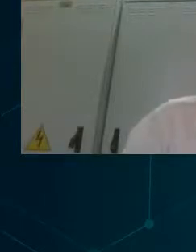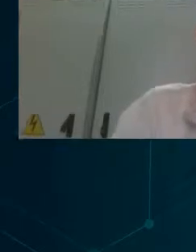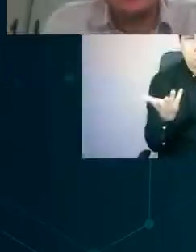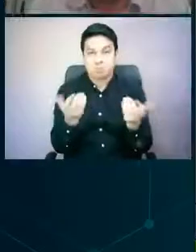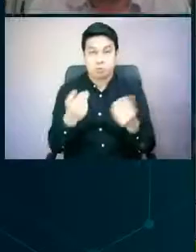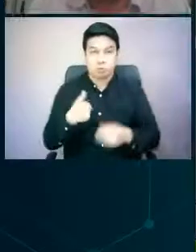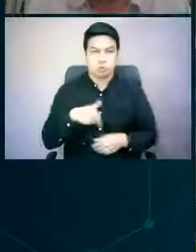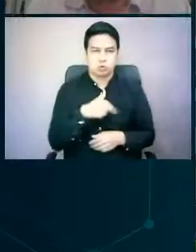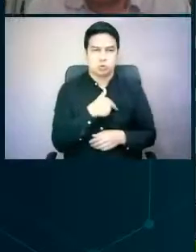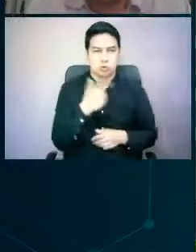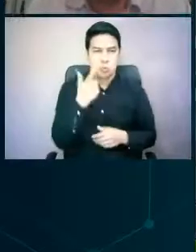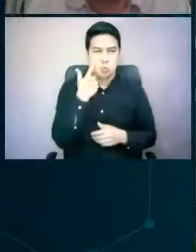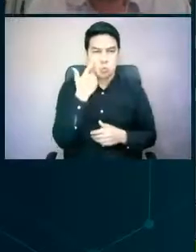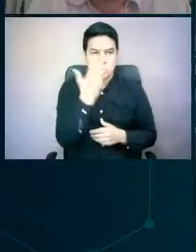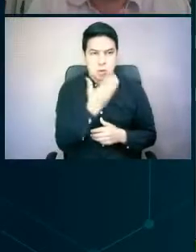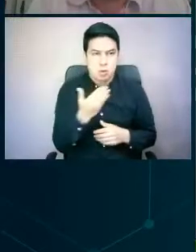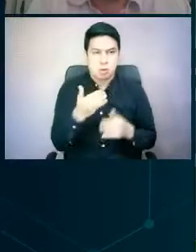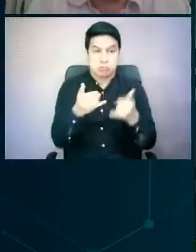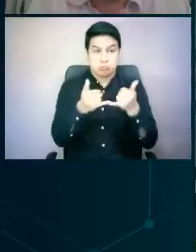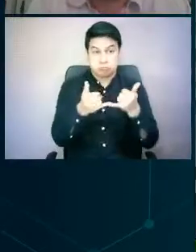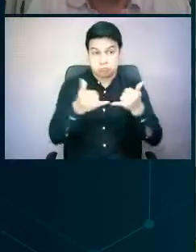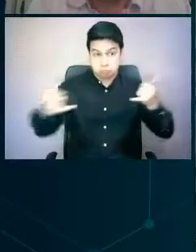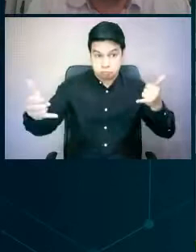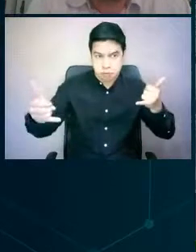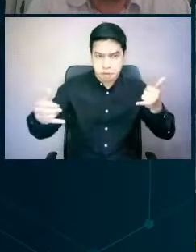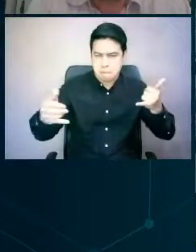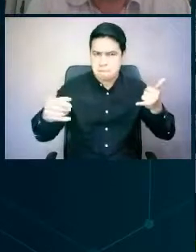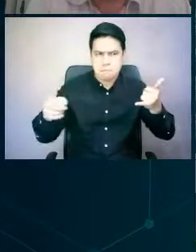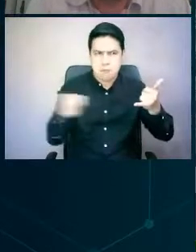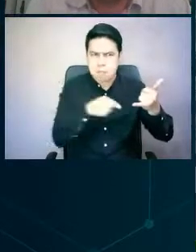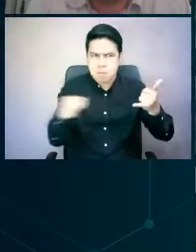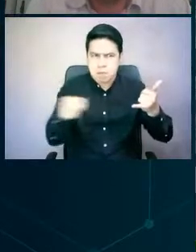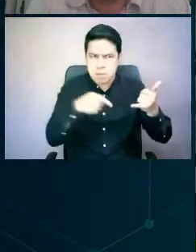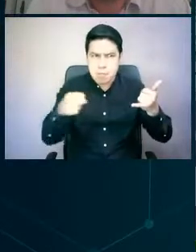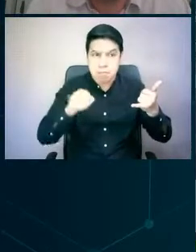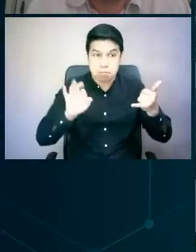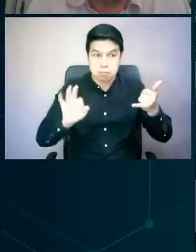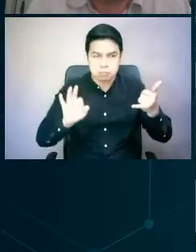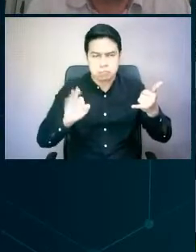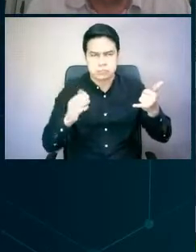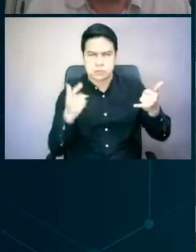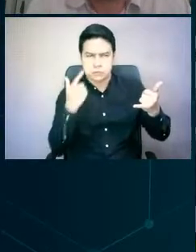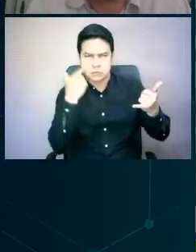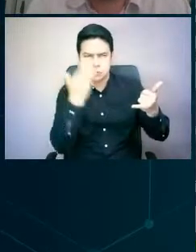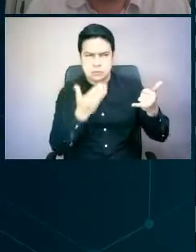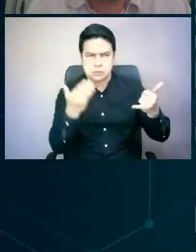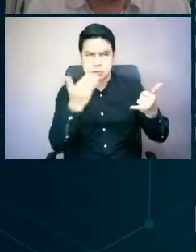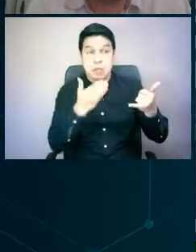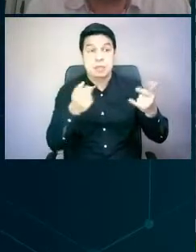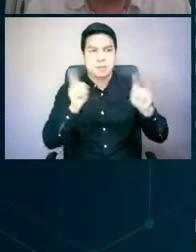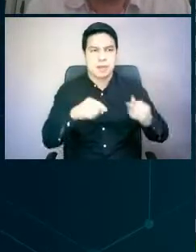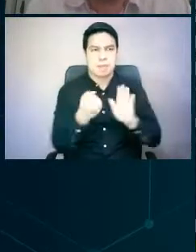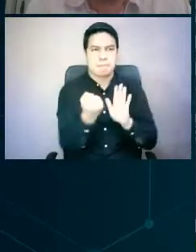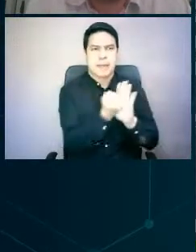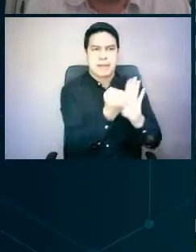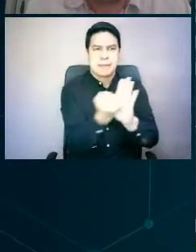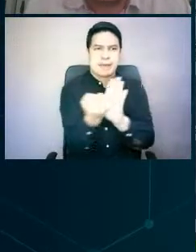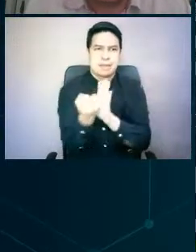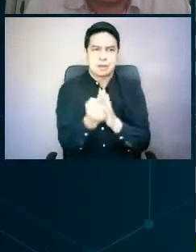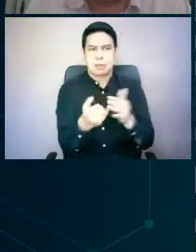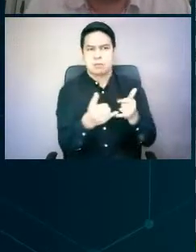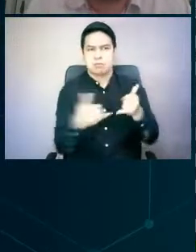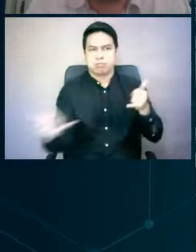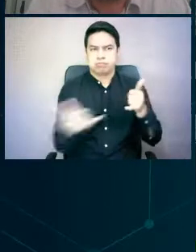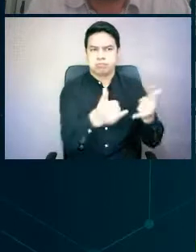evaluó el desempeño de la red como tal, sino que se evaluó el desempeño de diferentes marcas. Y como sabemos, aquí en